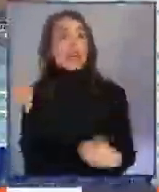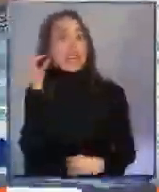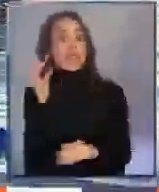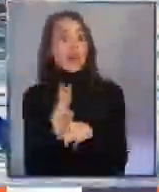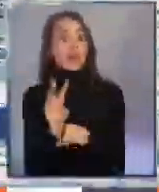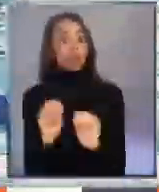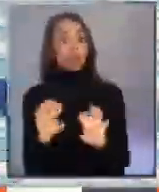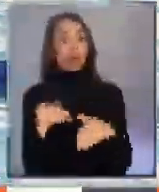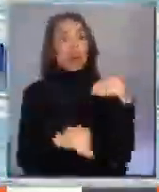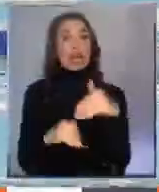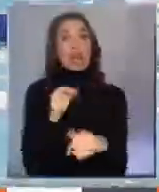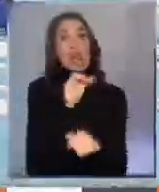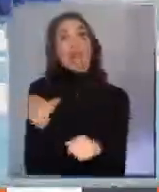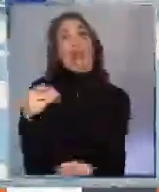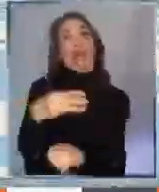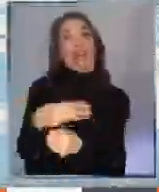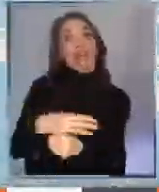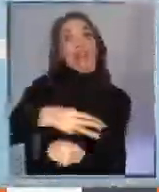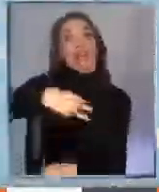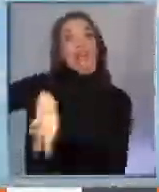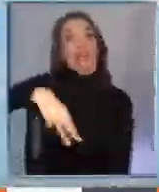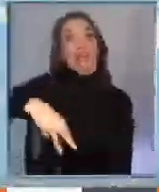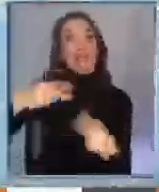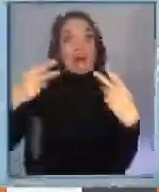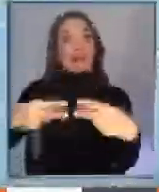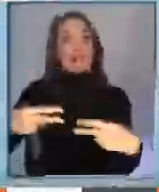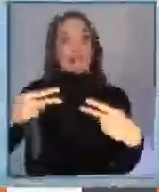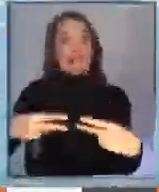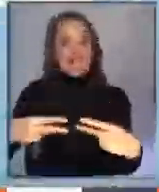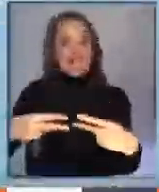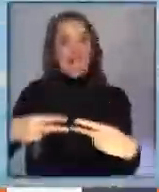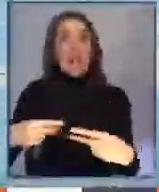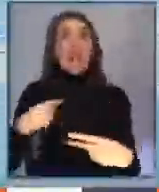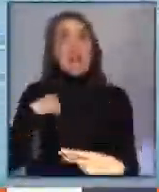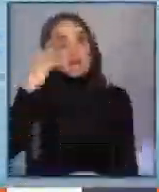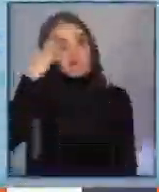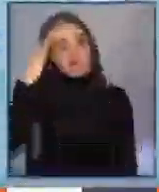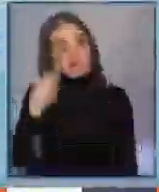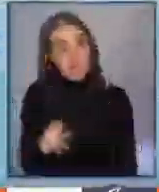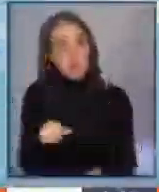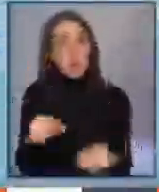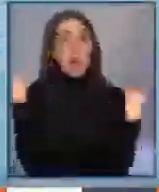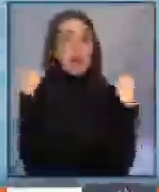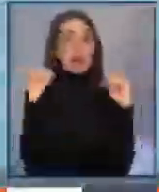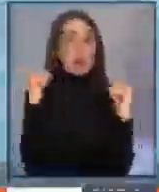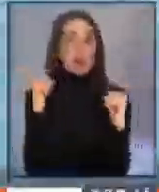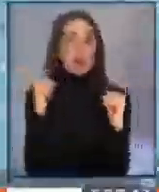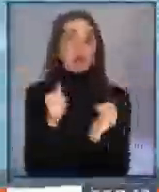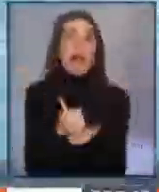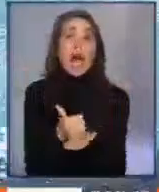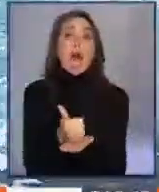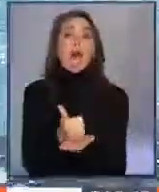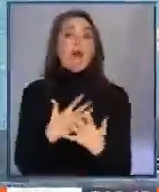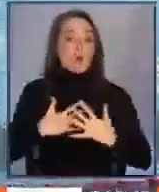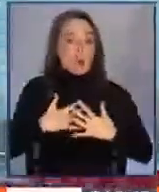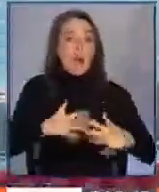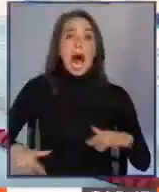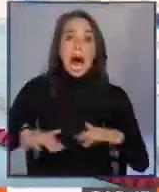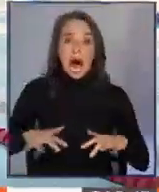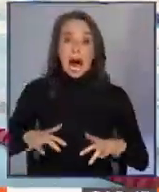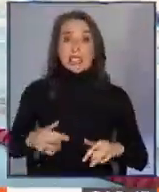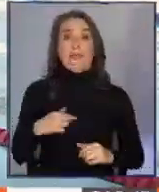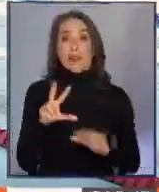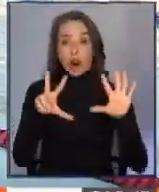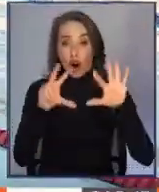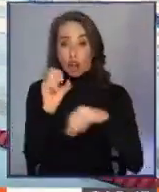clases de natación a adultos mayores de la Municipalidad de Viña del Mar y dice estar segura de que es un deporte que ayuda a mantenerse activos. Correr a los